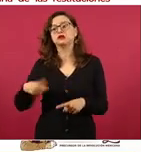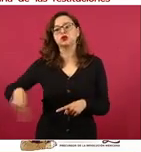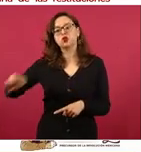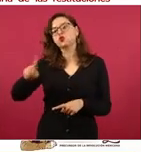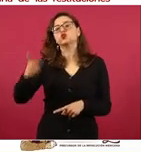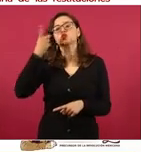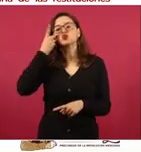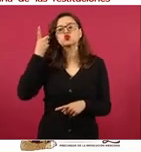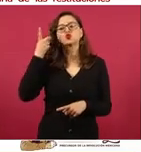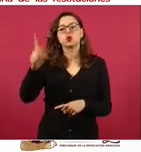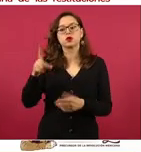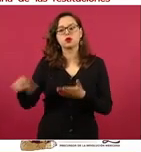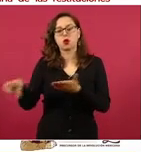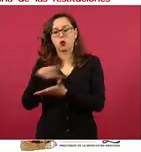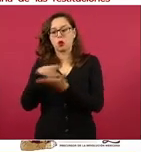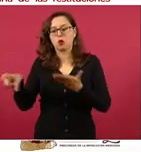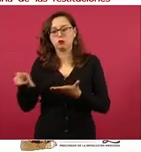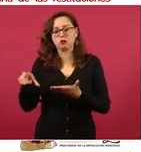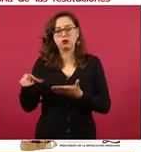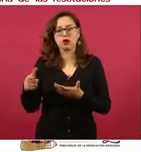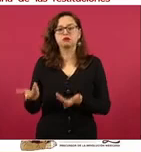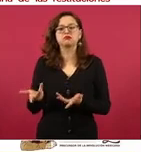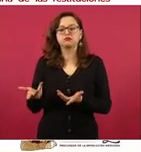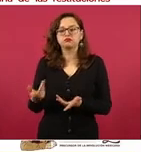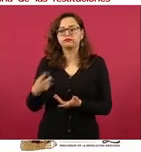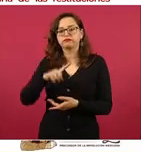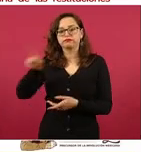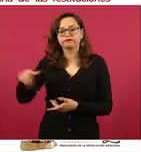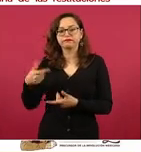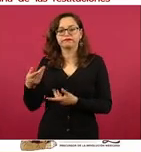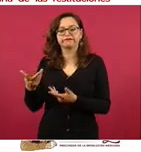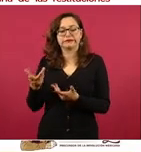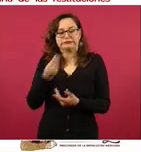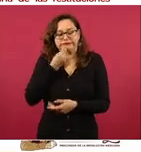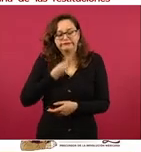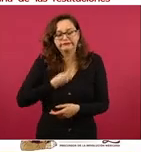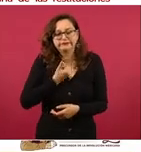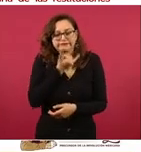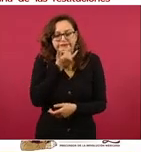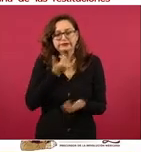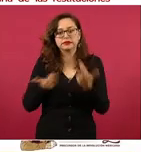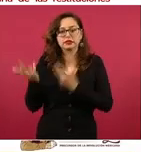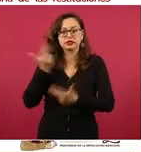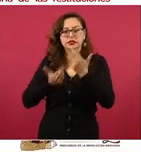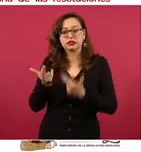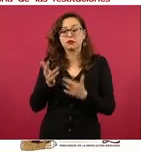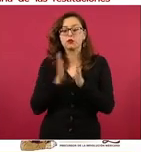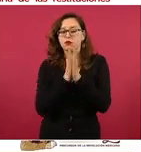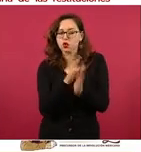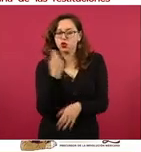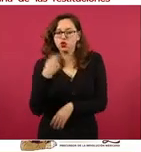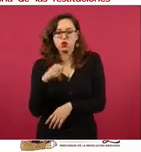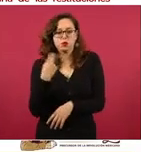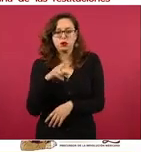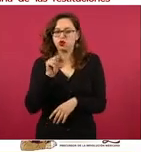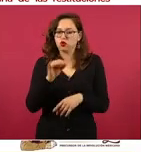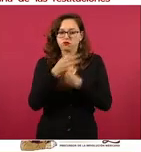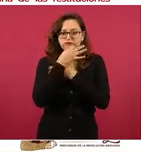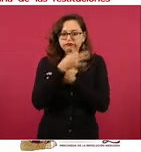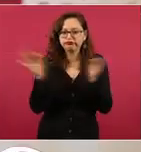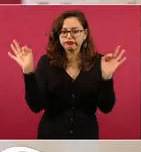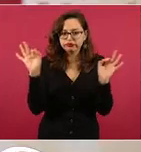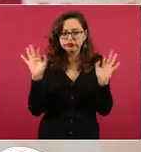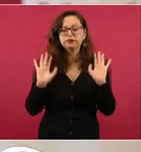pedido es mantener en reserva el nombre de la familia que tenía estas piezas. Por el lado de decomisos, destaca el decomiso en